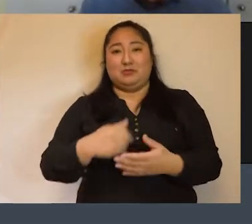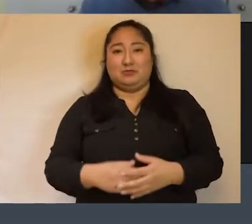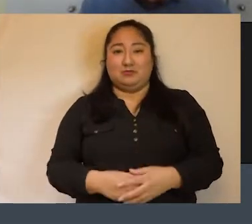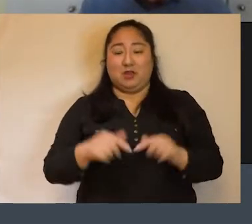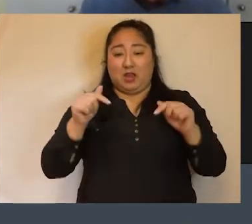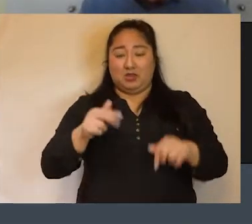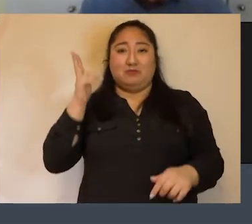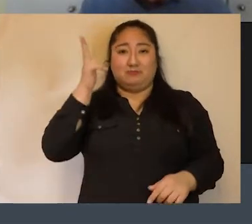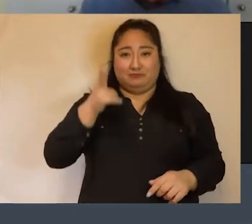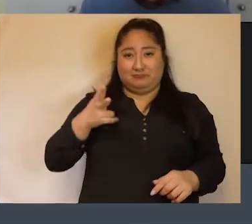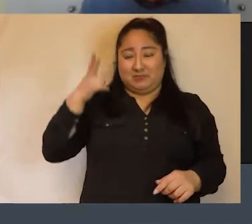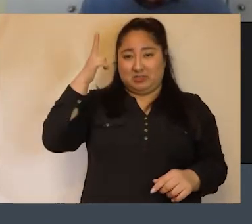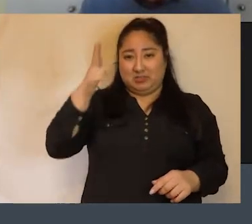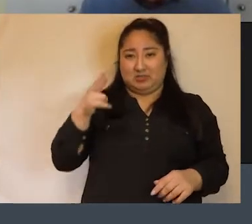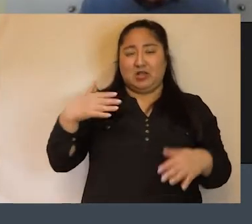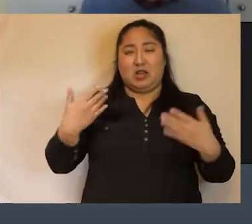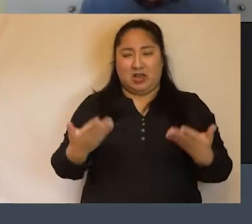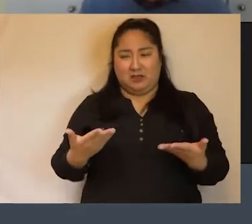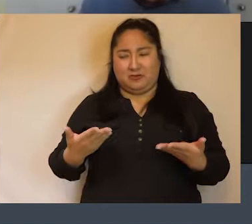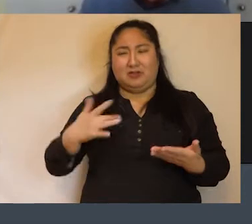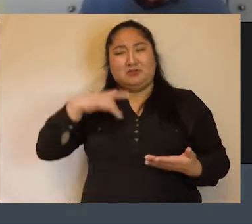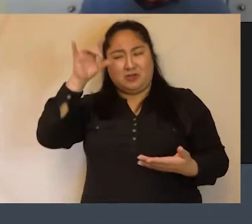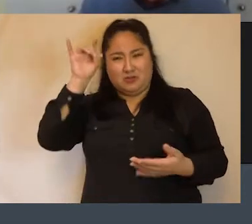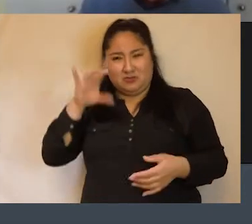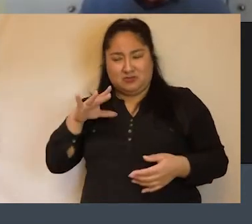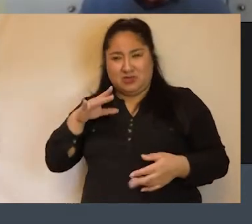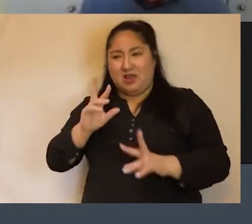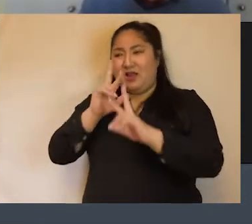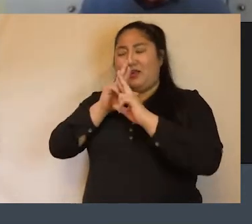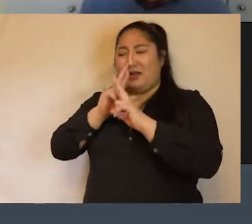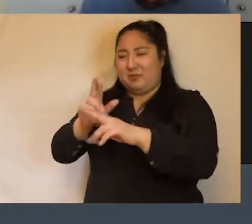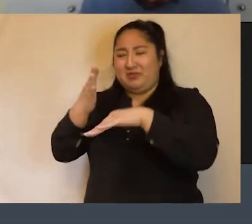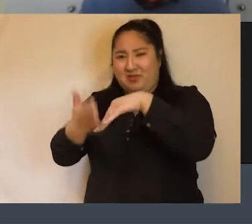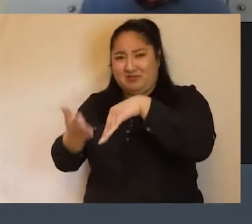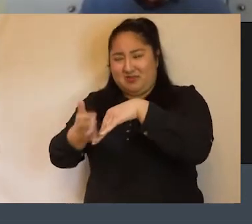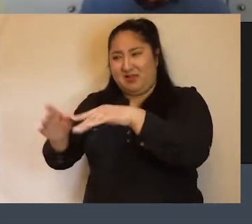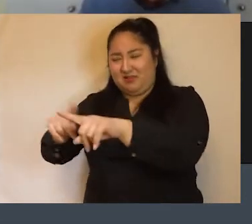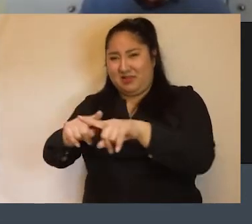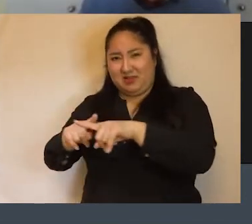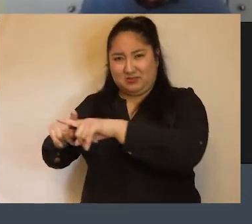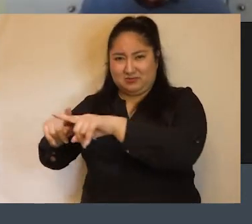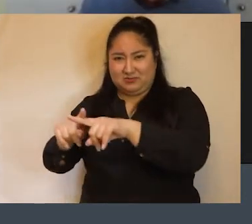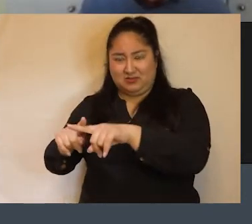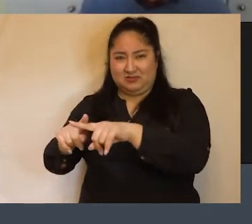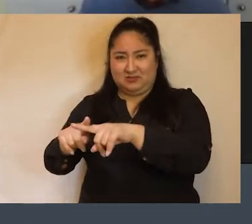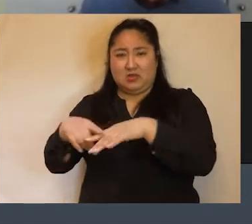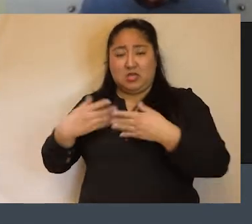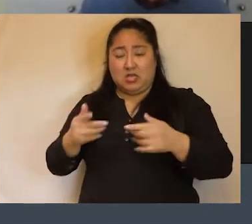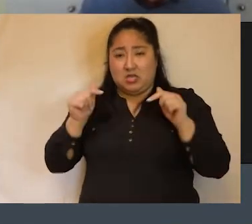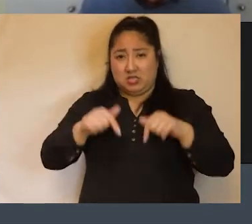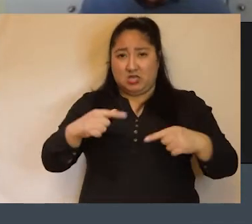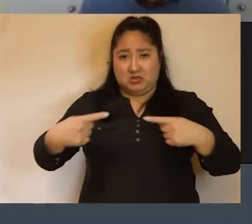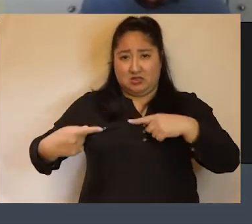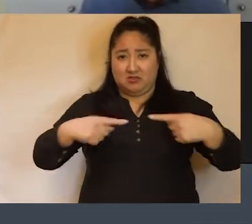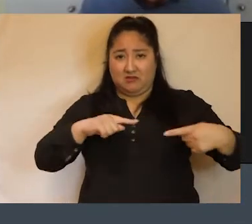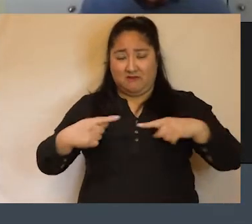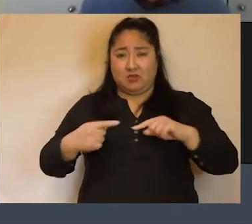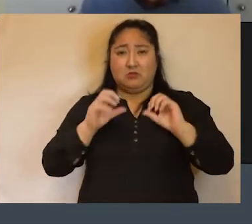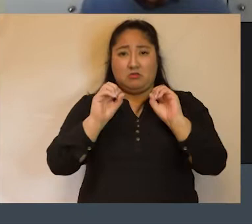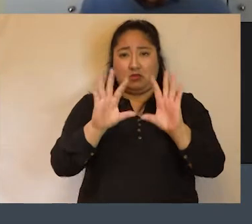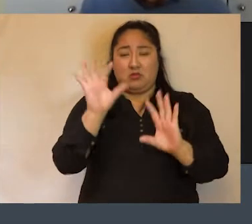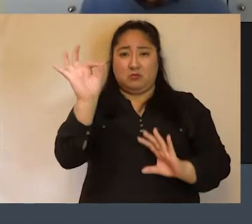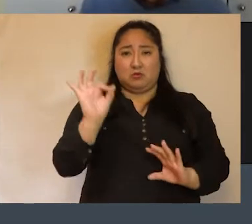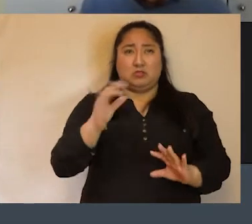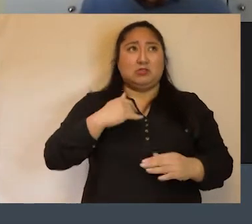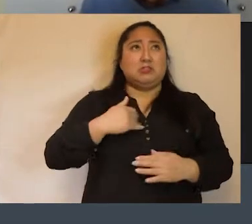yo pienso que al llegar tarde a respuestas sociales te permite abrir ciertos debates. Y este